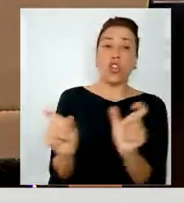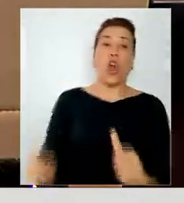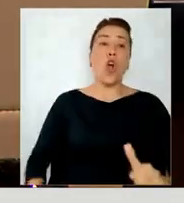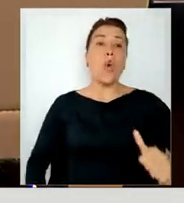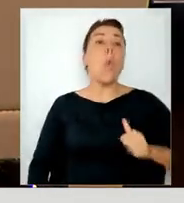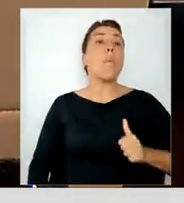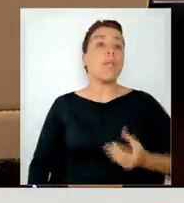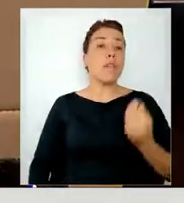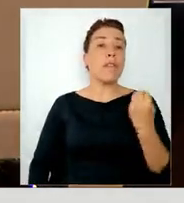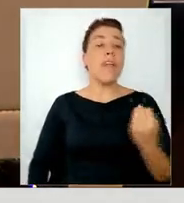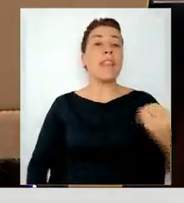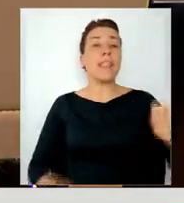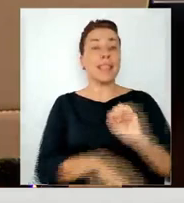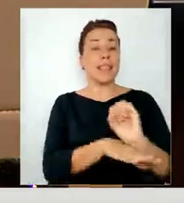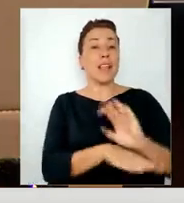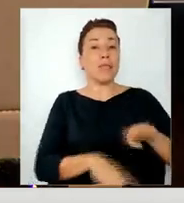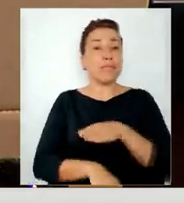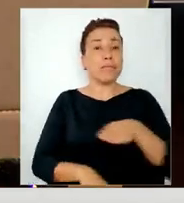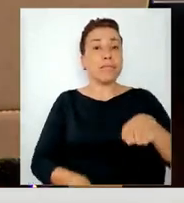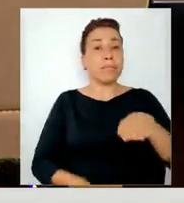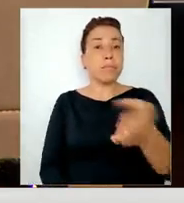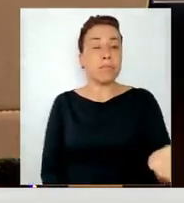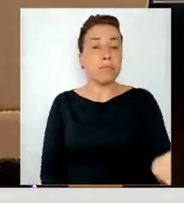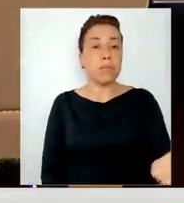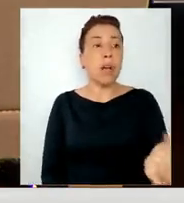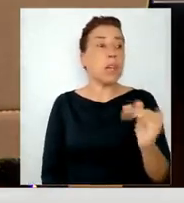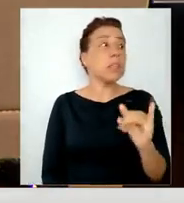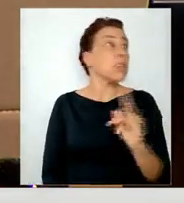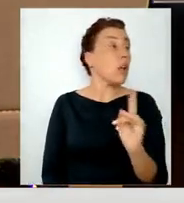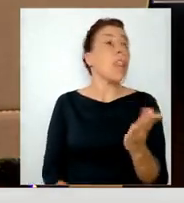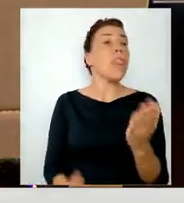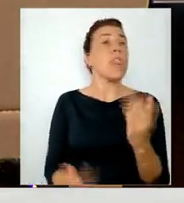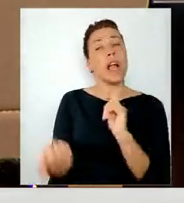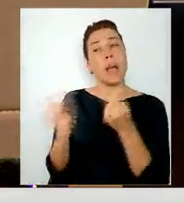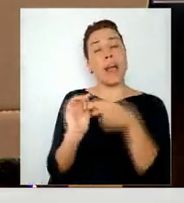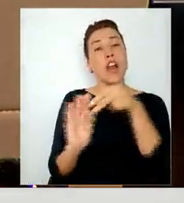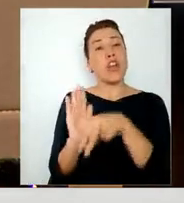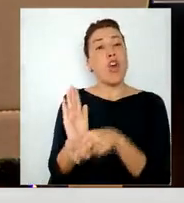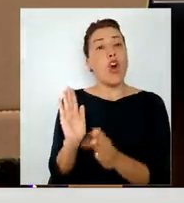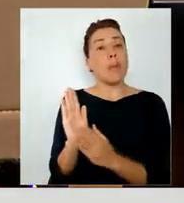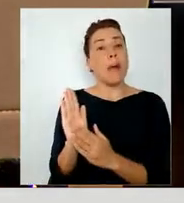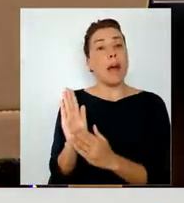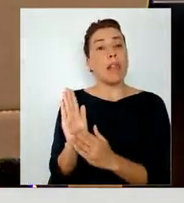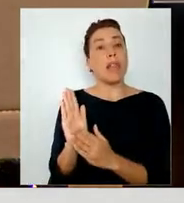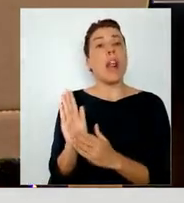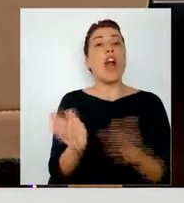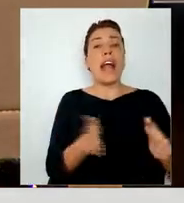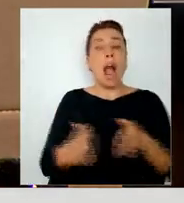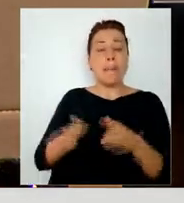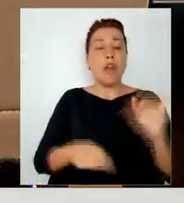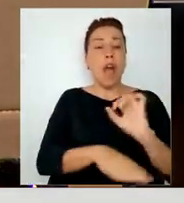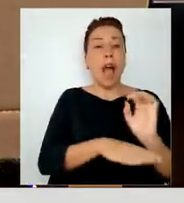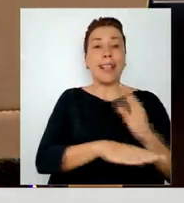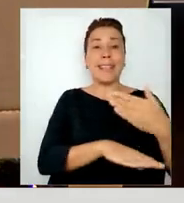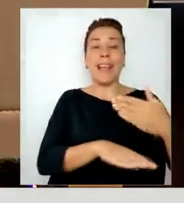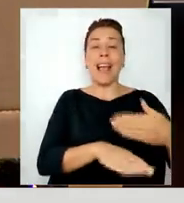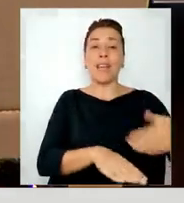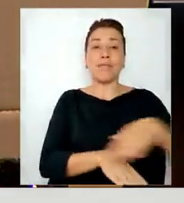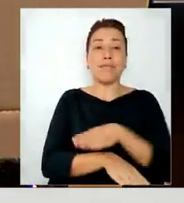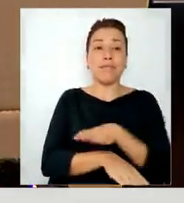recorridos y si es necesario modificar la normativa de los recorridos obligatorios que a la fecha deben ser